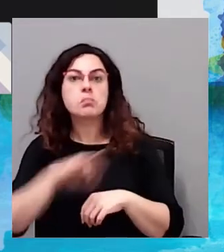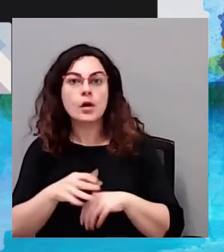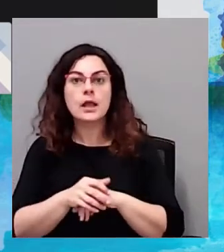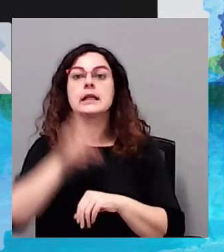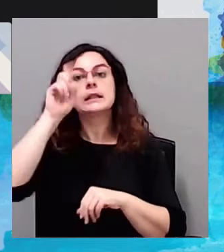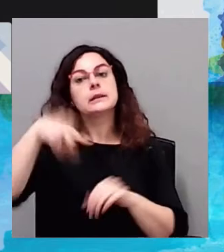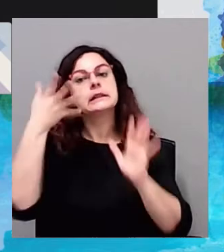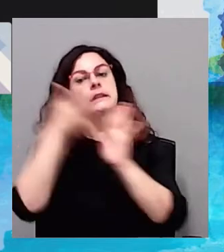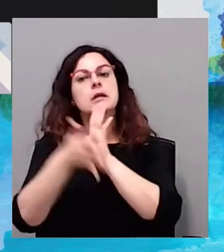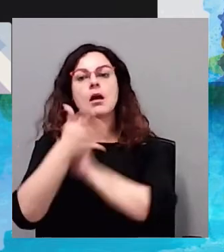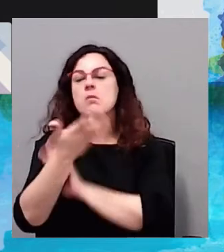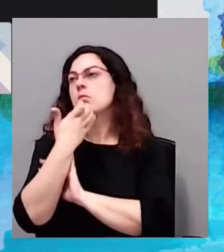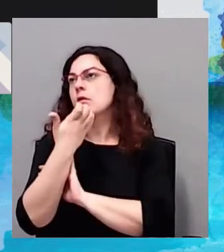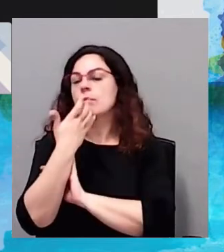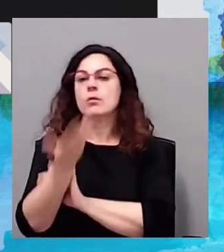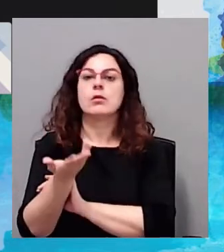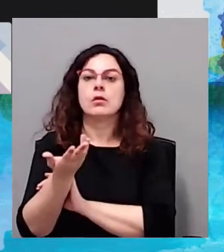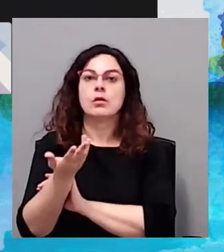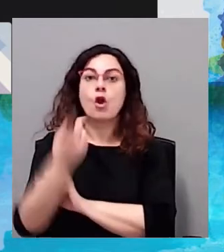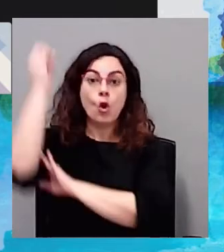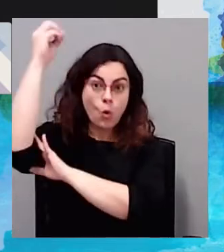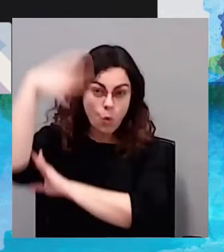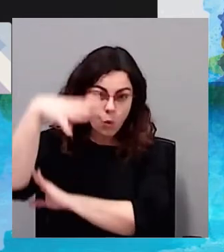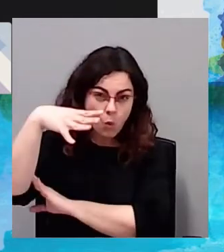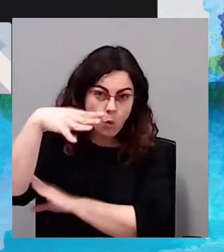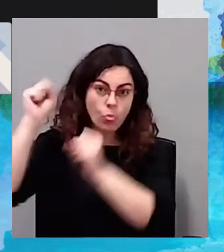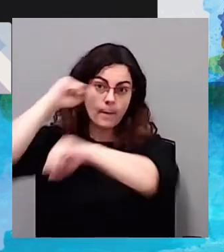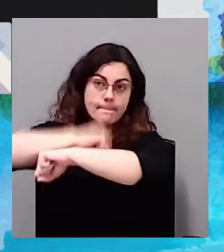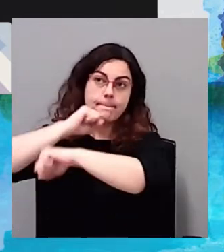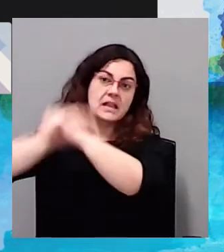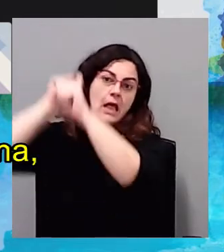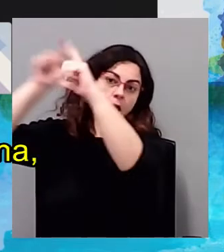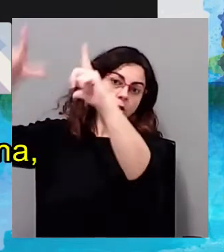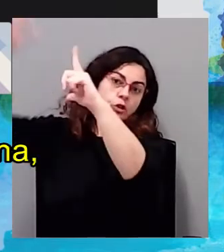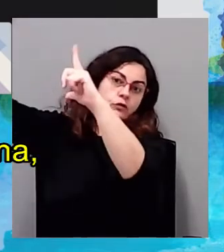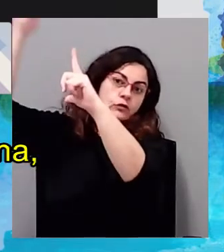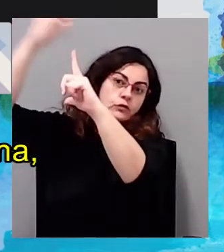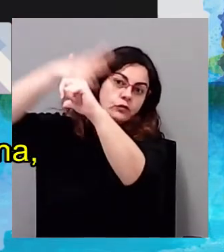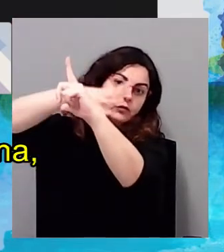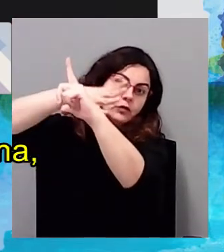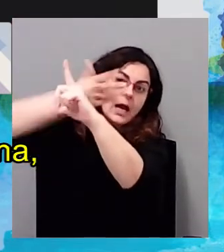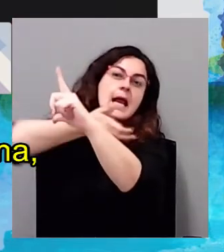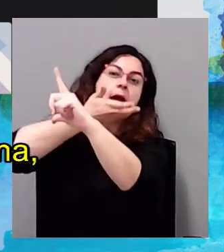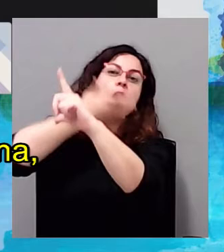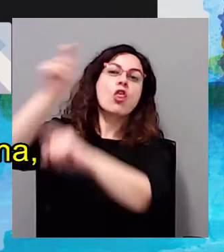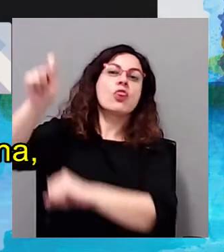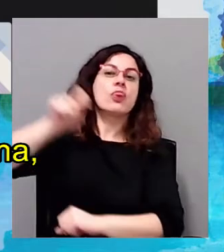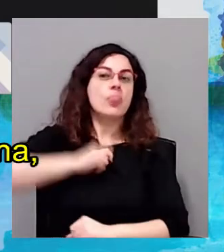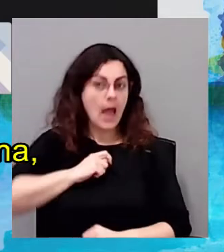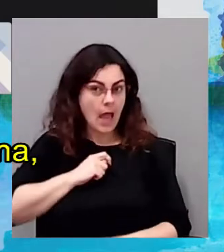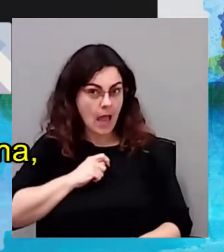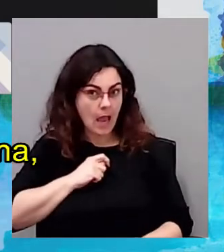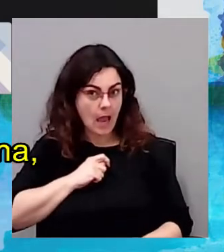imaginar la luz como entra por una ventana y casi parece que calienta, pensando en la mujer esa que se asoma a la